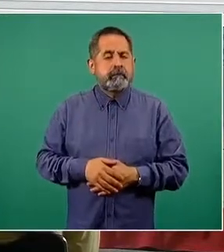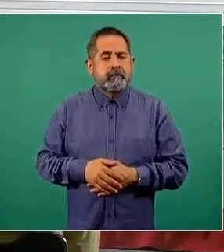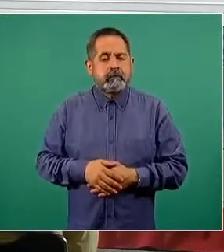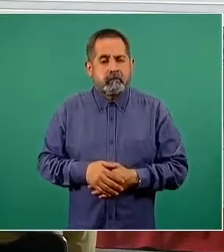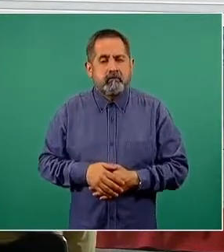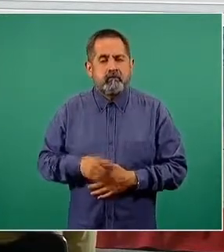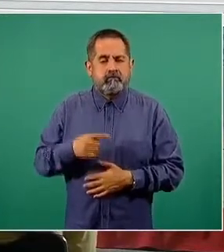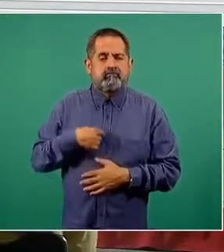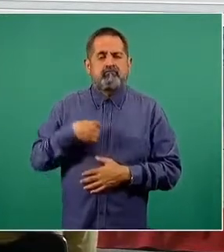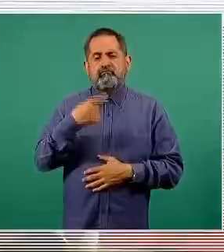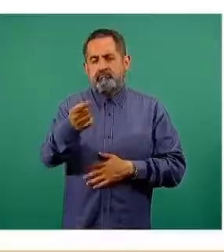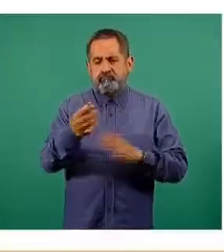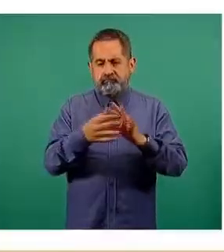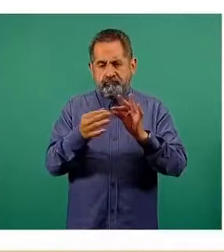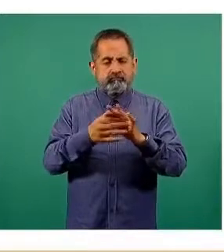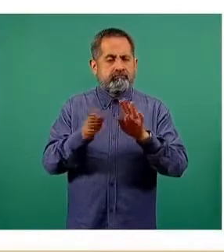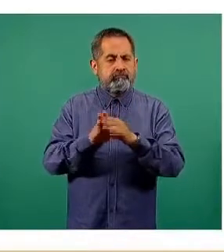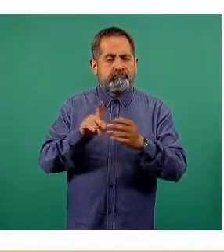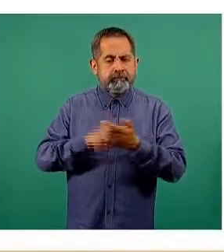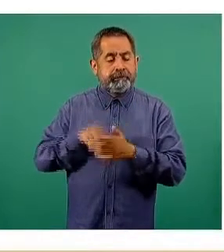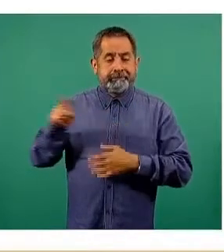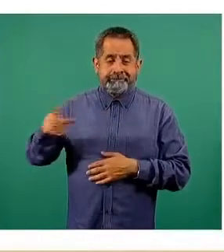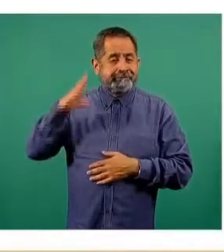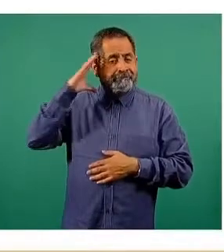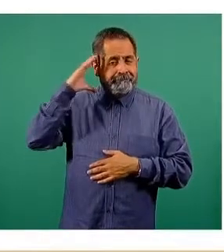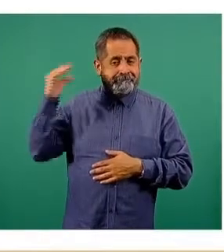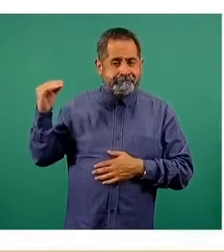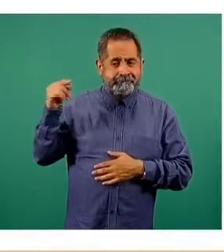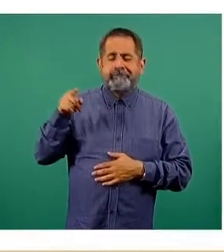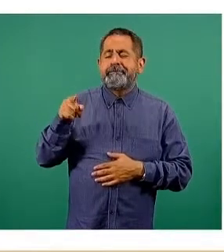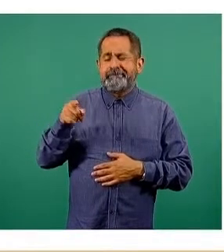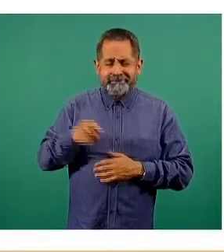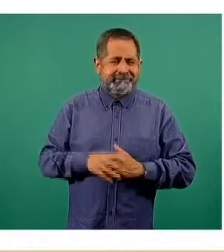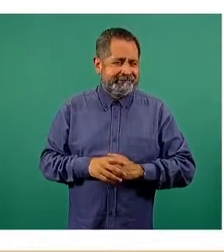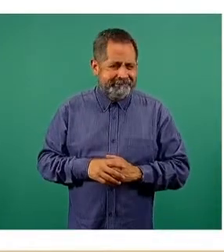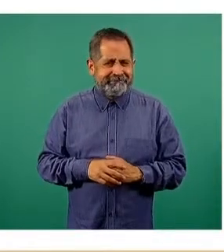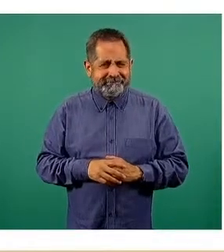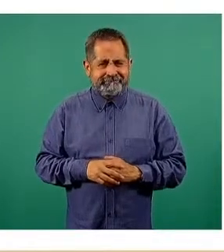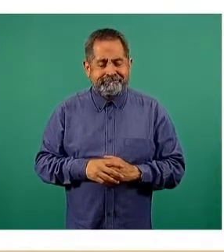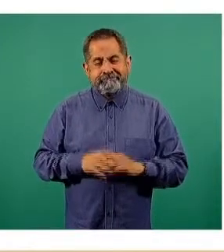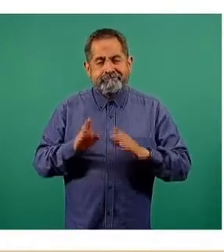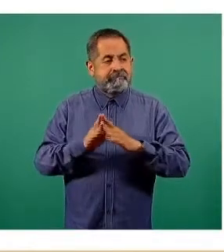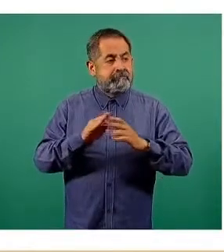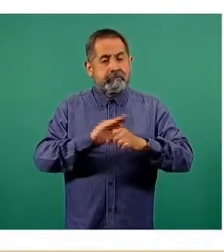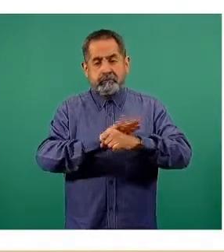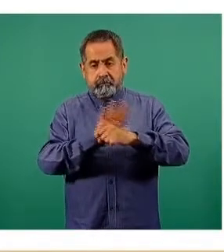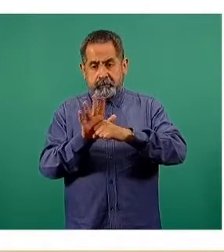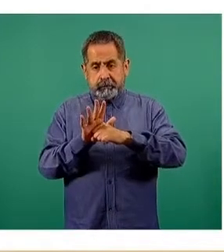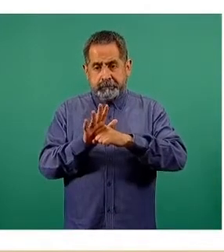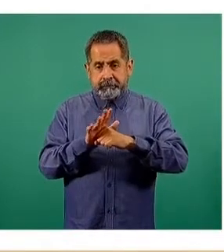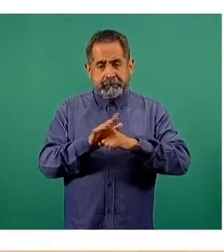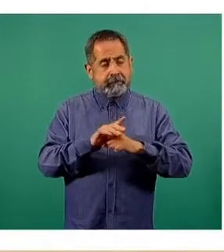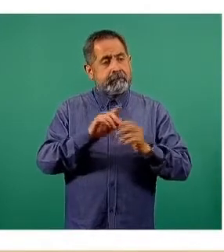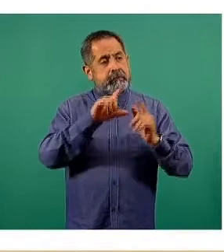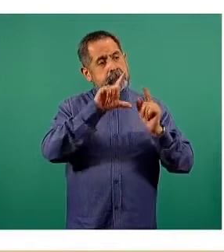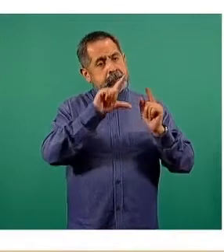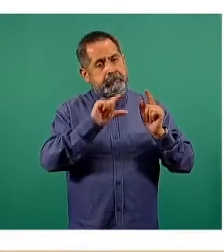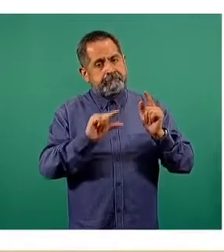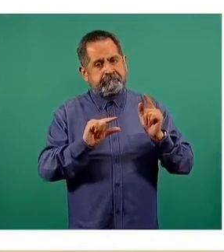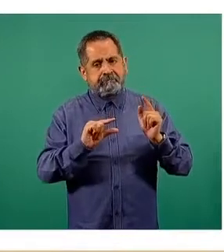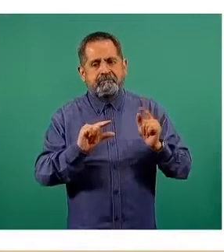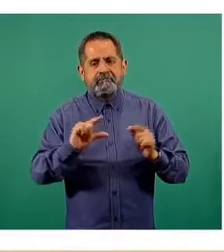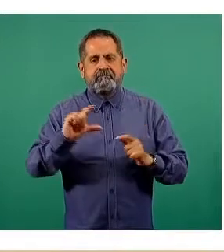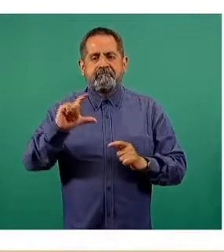nos referíamos. Aquí tenemos al estado de Colima. Como ustedes pueden ver, para efectos del comportamiento de su curva